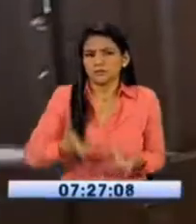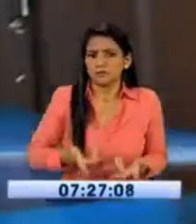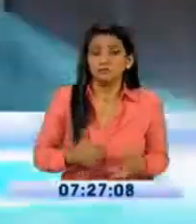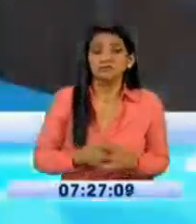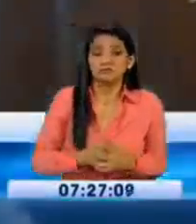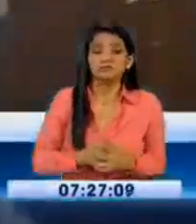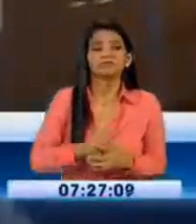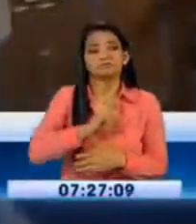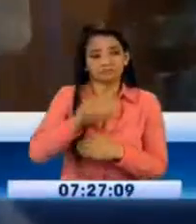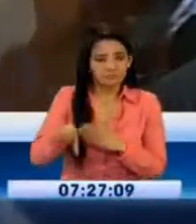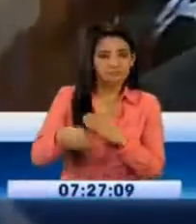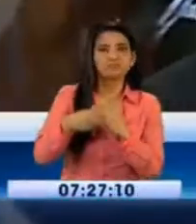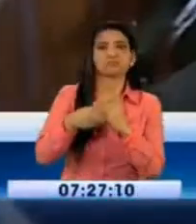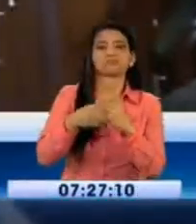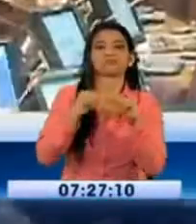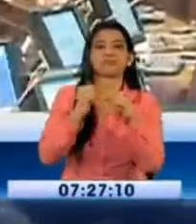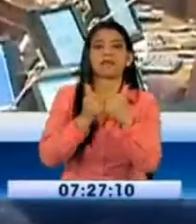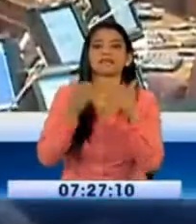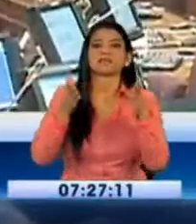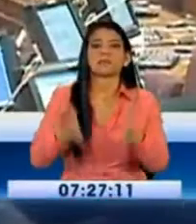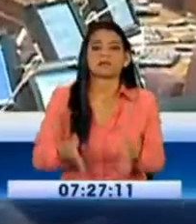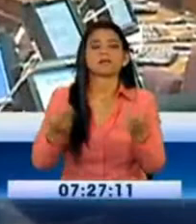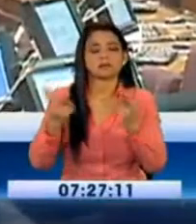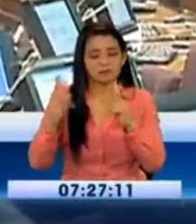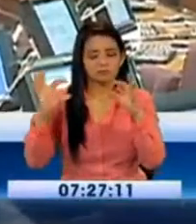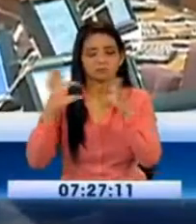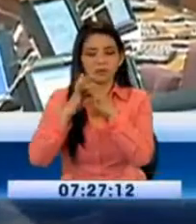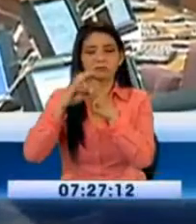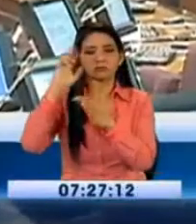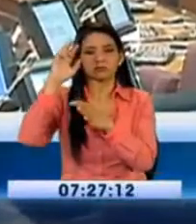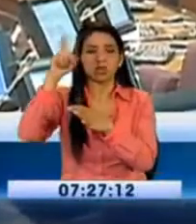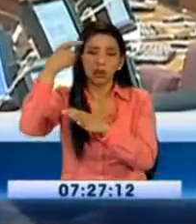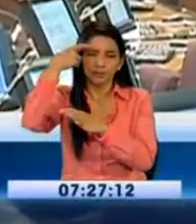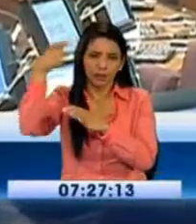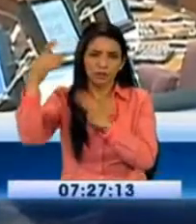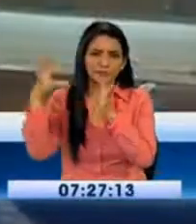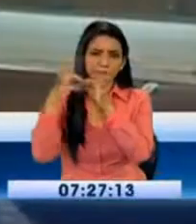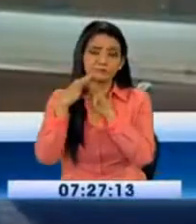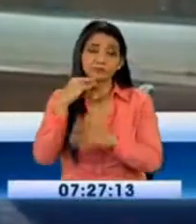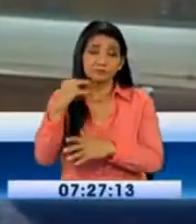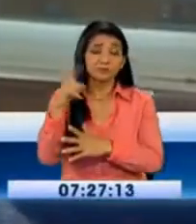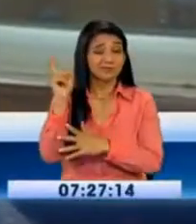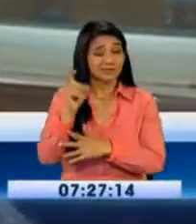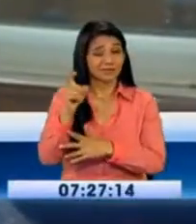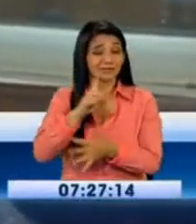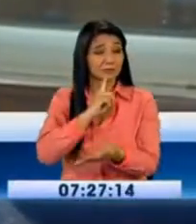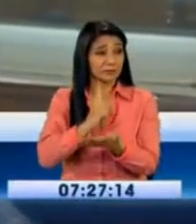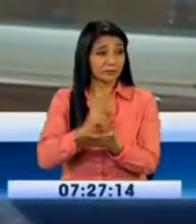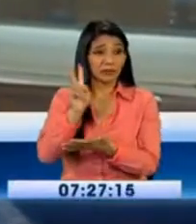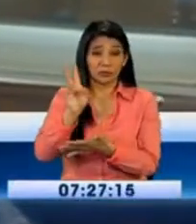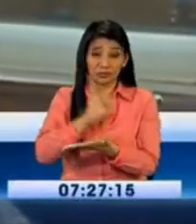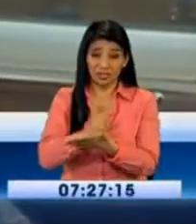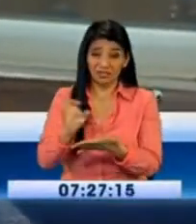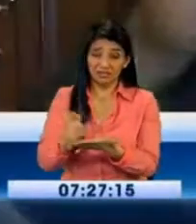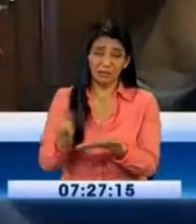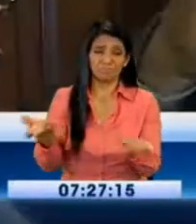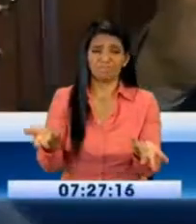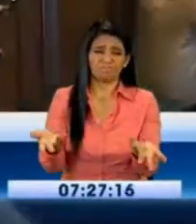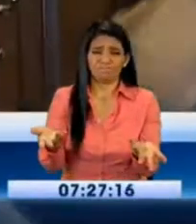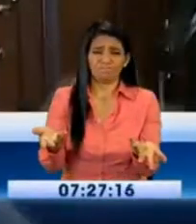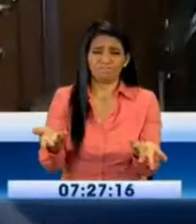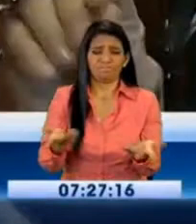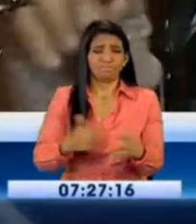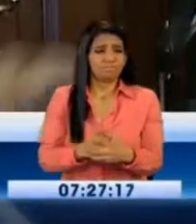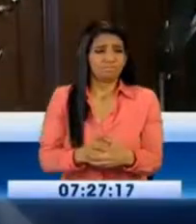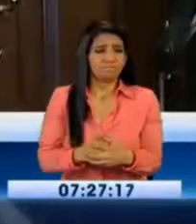ella se sume el asambleísta octavio villacreses también de alianza país es quien no cree necesario la presencia de dos testigos yo